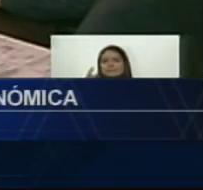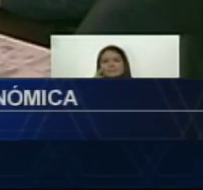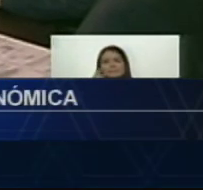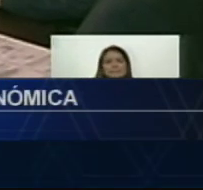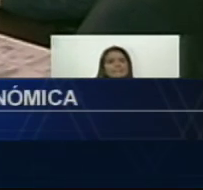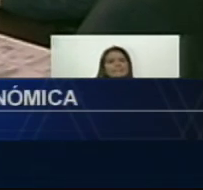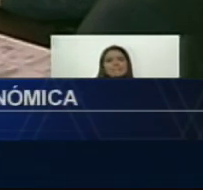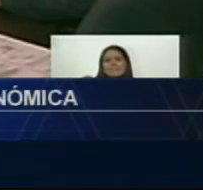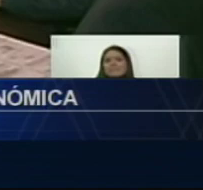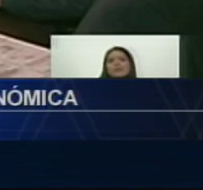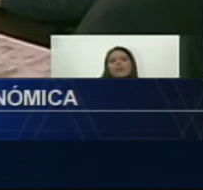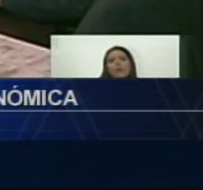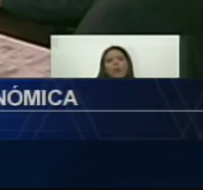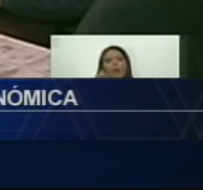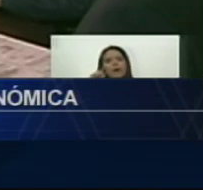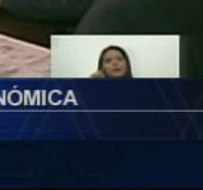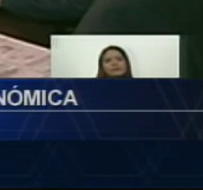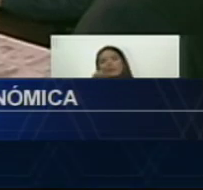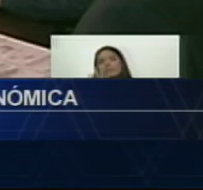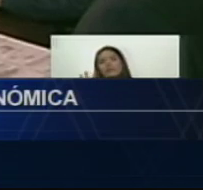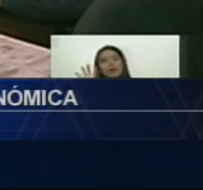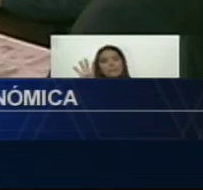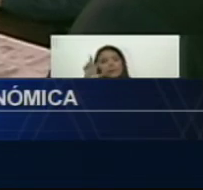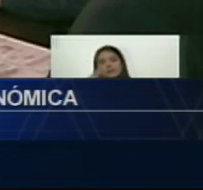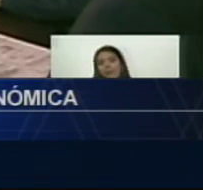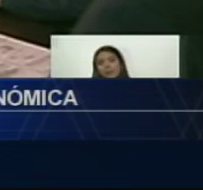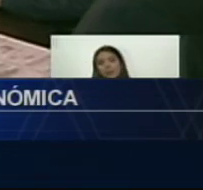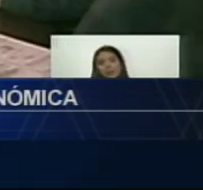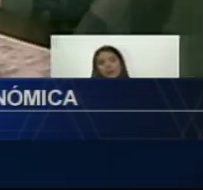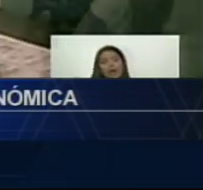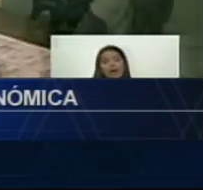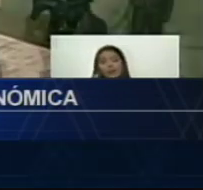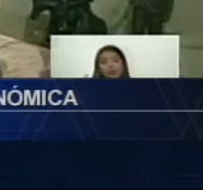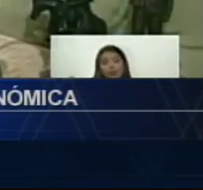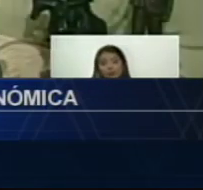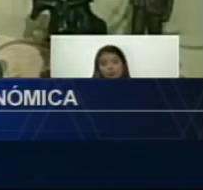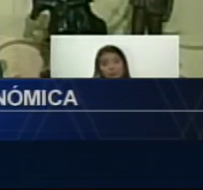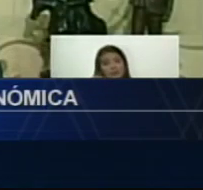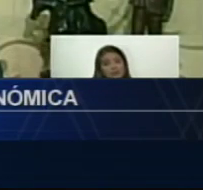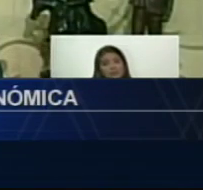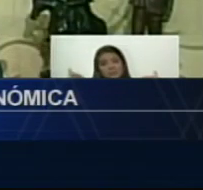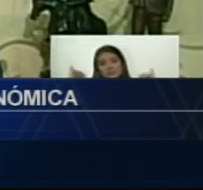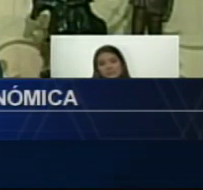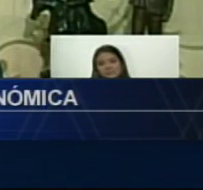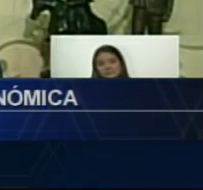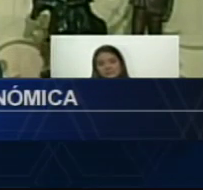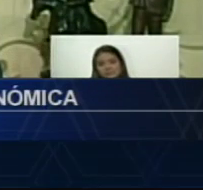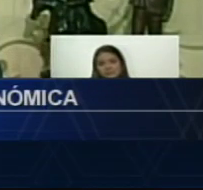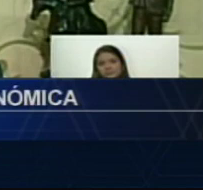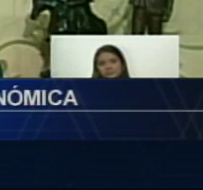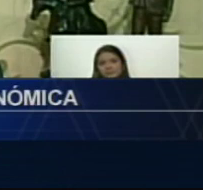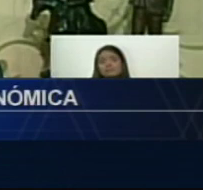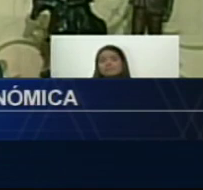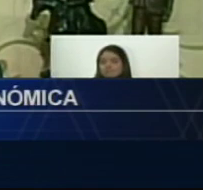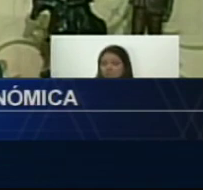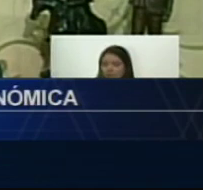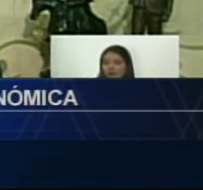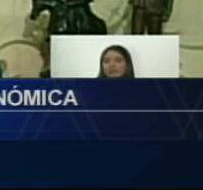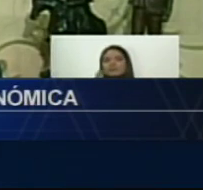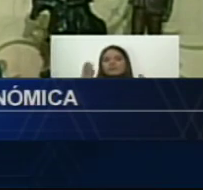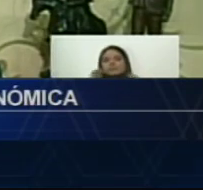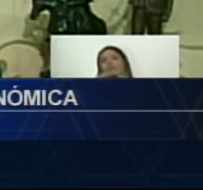altos objetivos de consolidación de la patria productiva y económicamente independiente. Como fiel manifestación de la